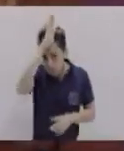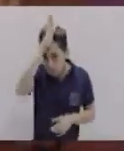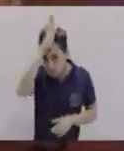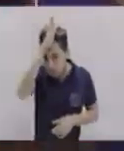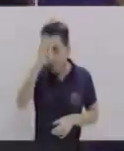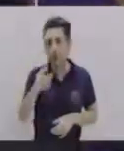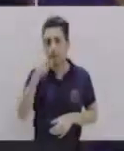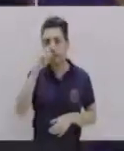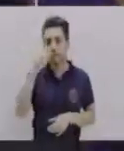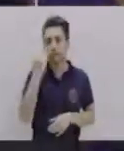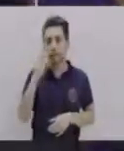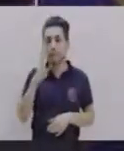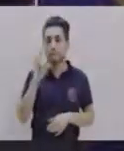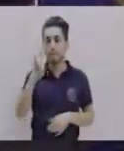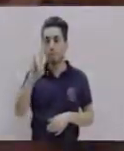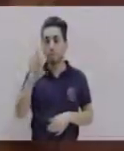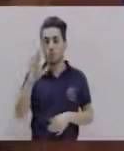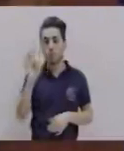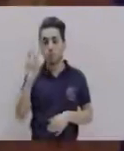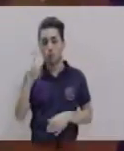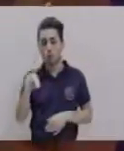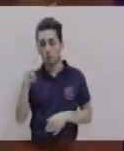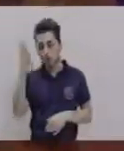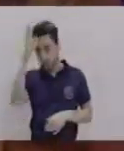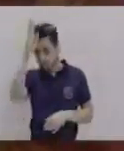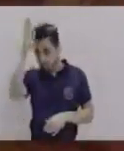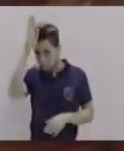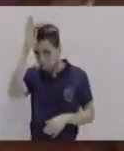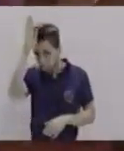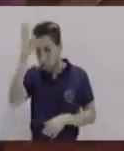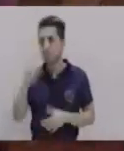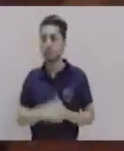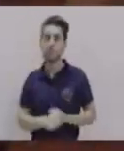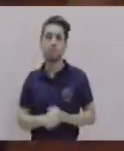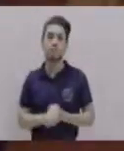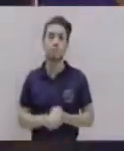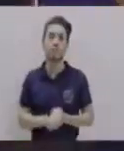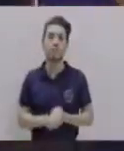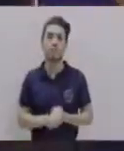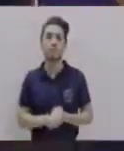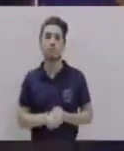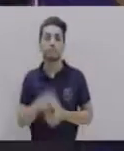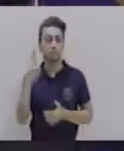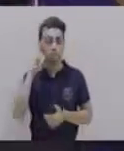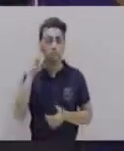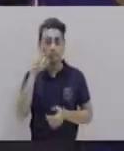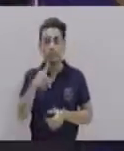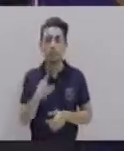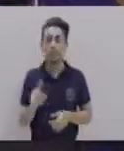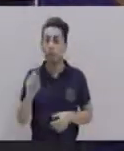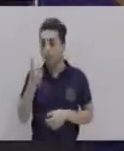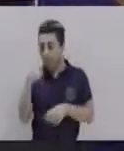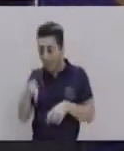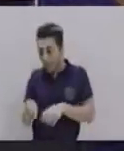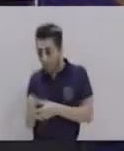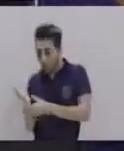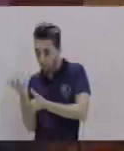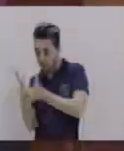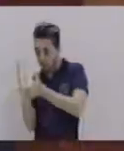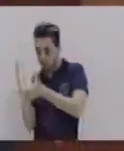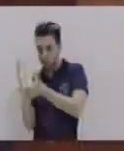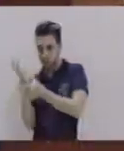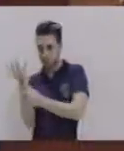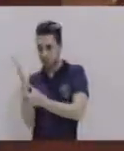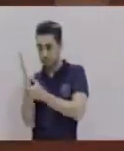grande que está en el mar. Entonces, recordemos, los primeros productores acá van a ser las